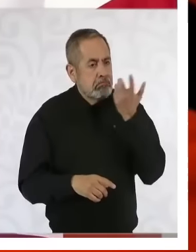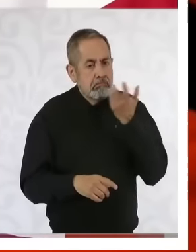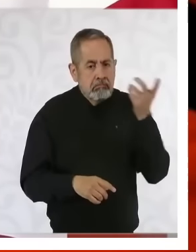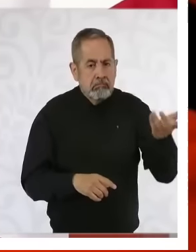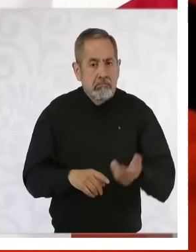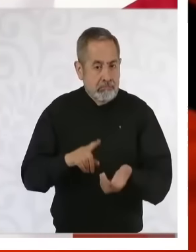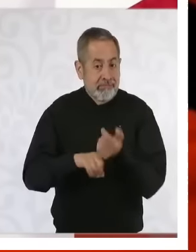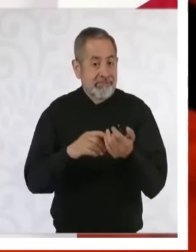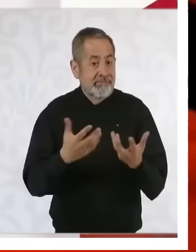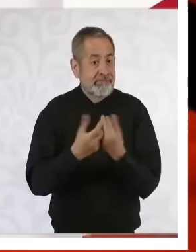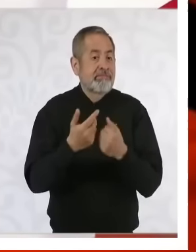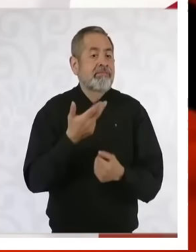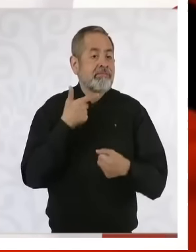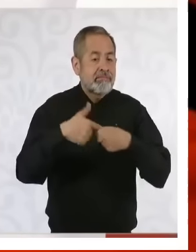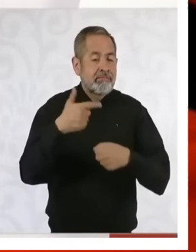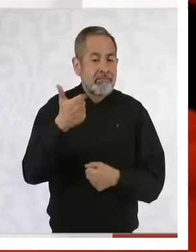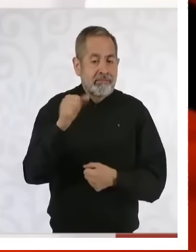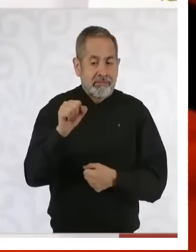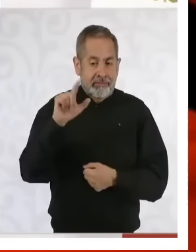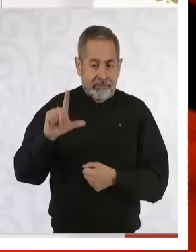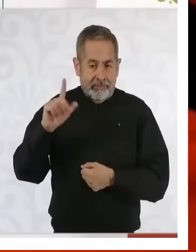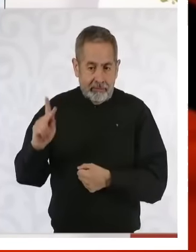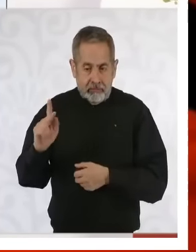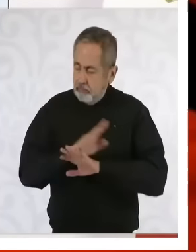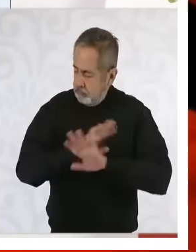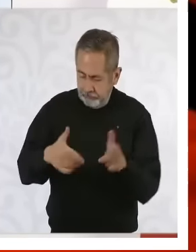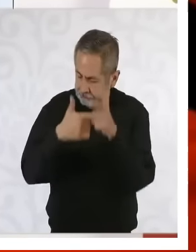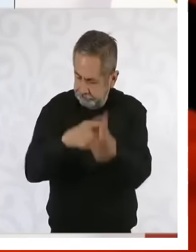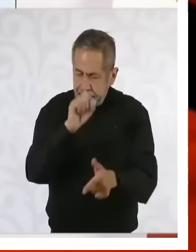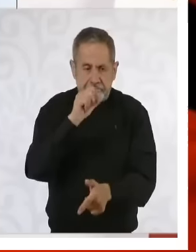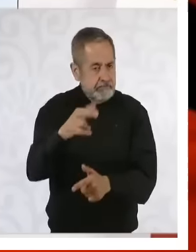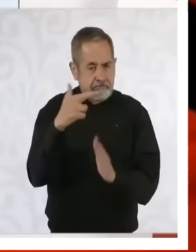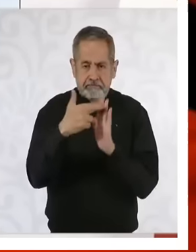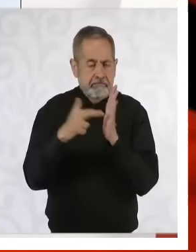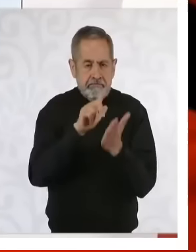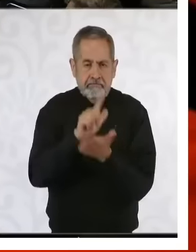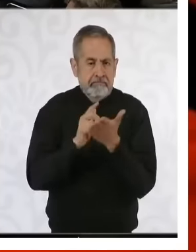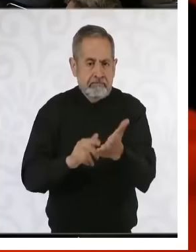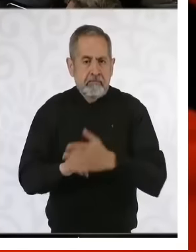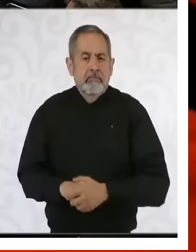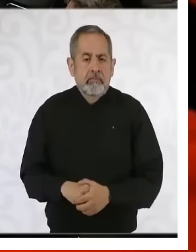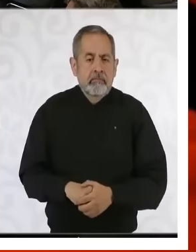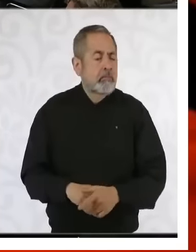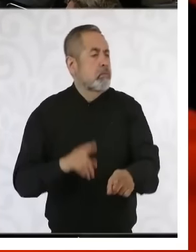del gas LP, vamos a seguir con la misma política. No piden